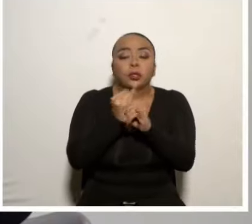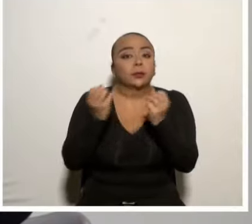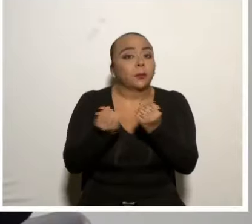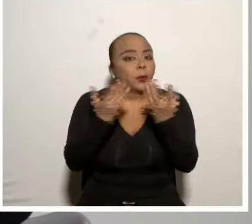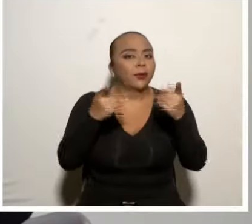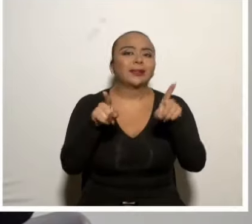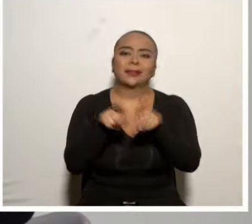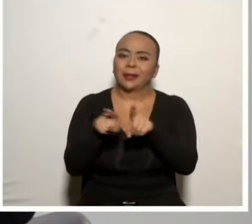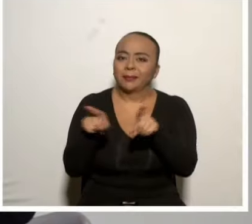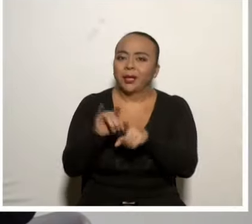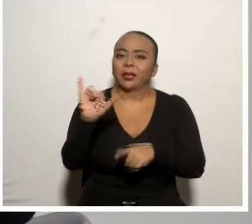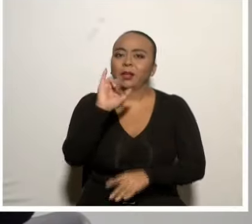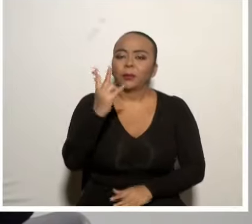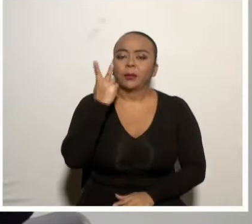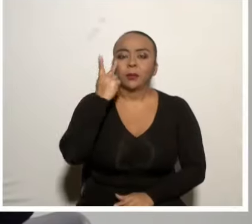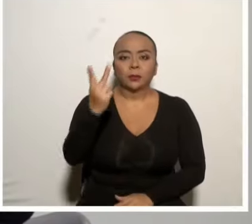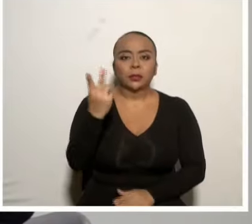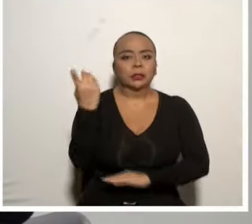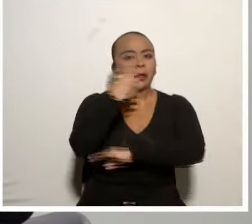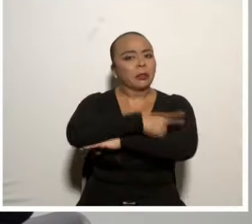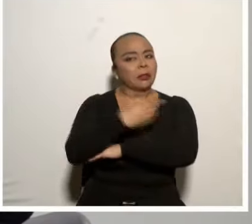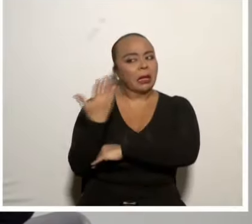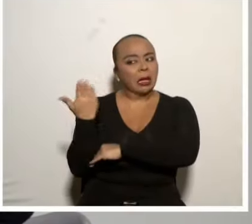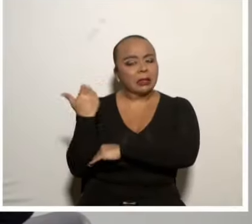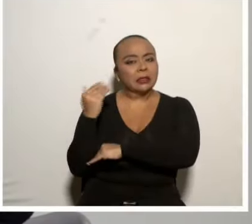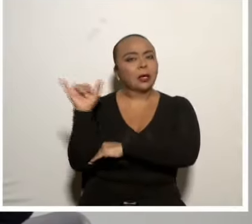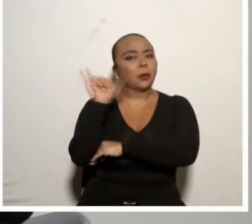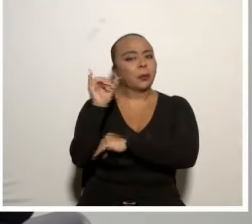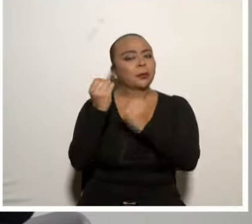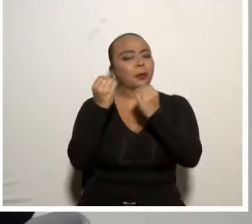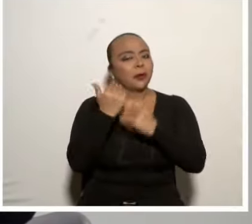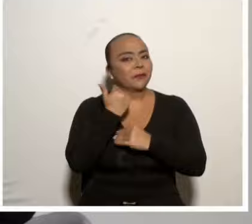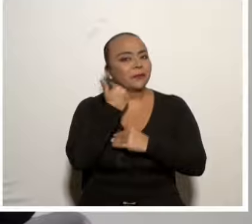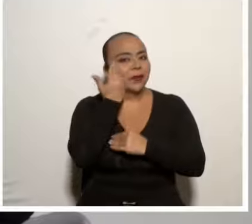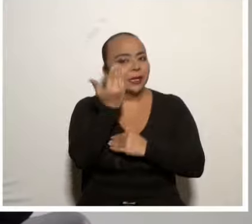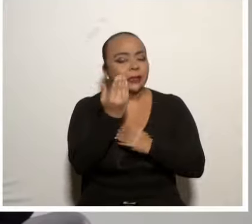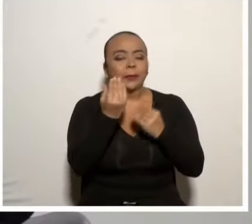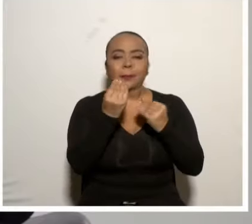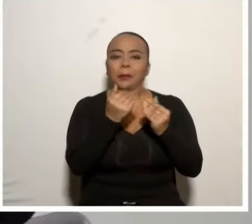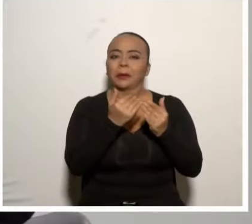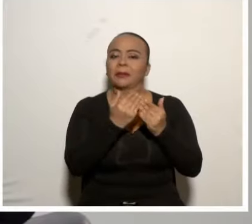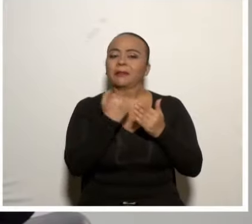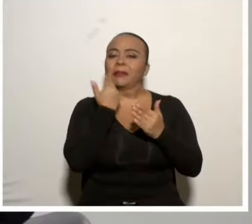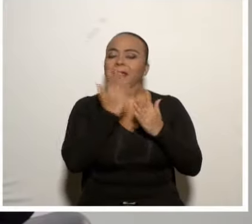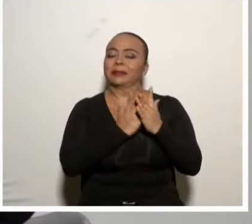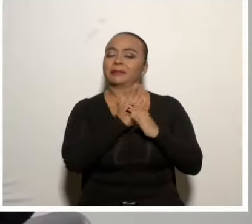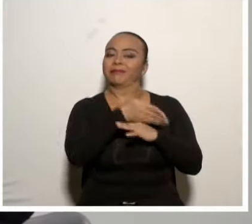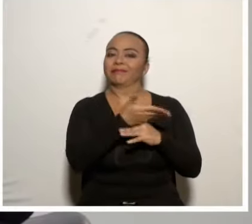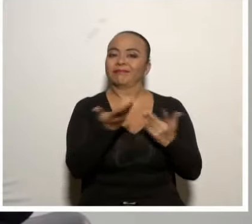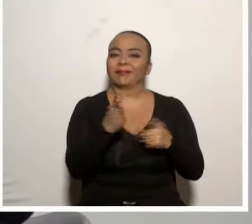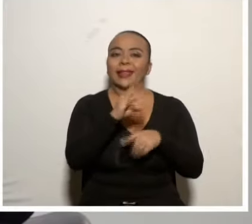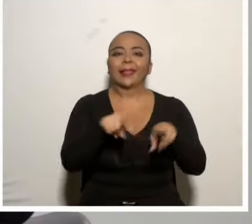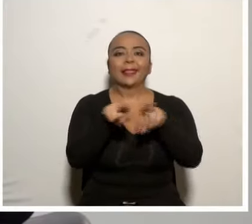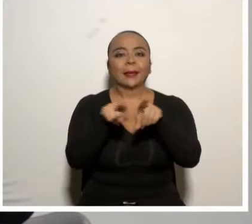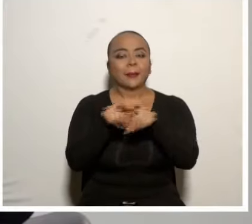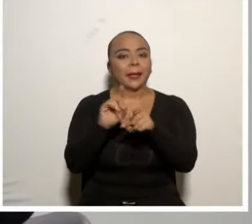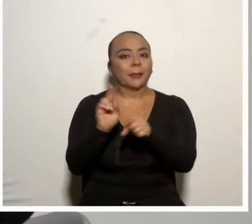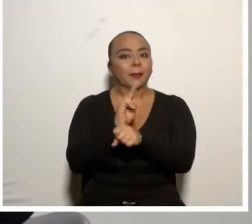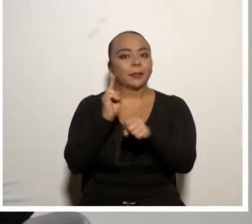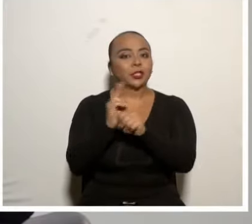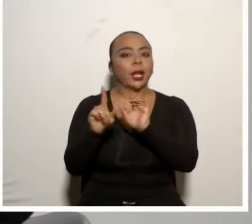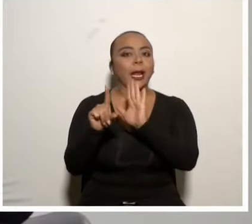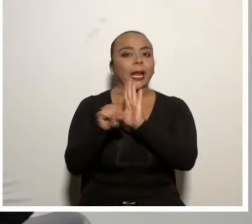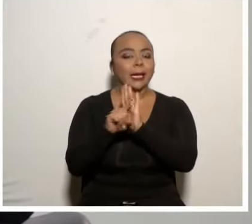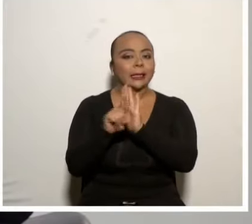pública también, como lo hemos visto en estos días, cómo es muy fácil, muy vulnerable, y a partir de ahí también la implementación de